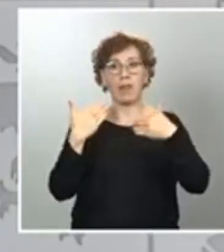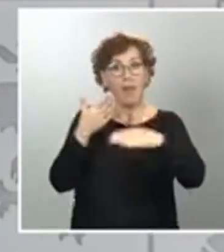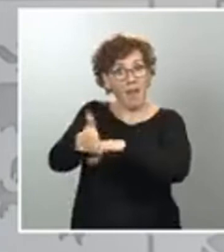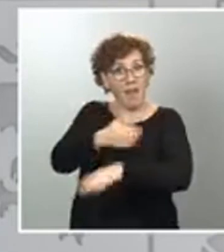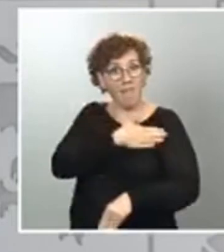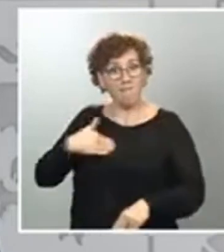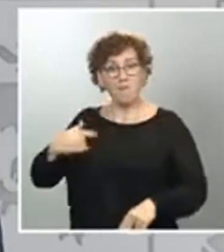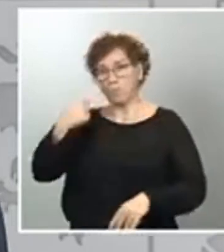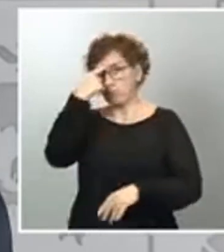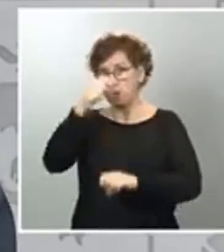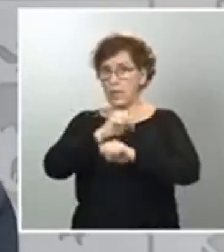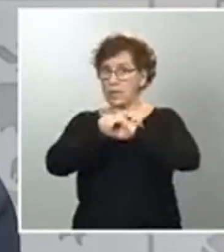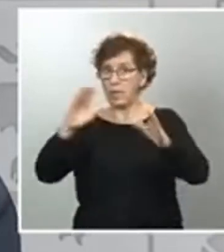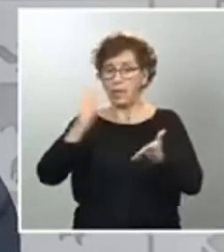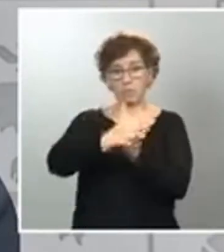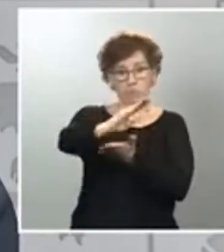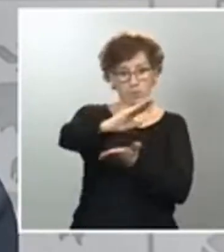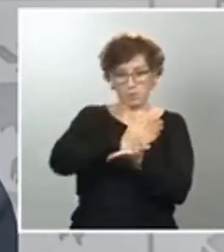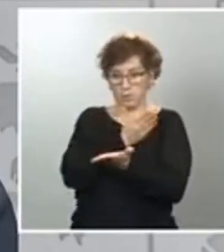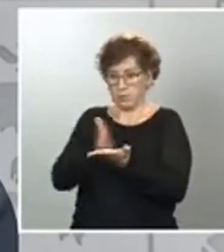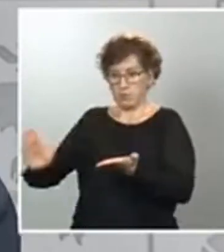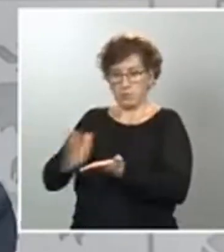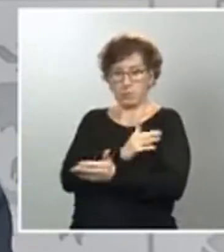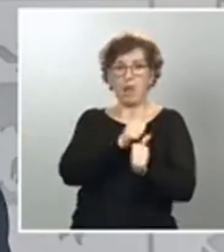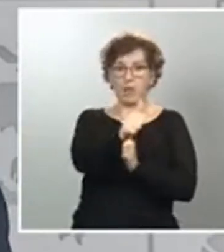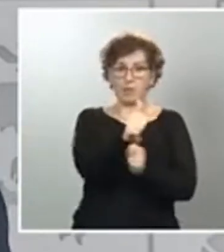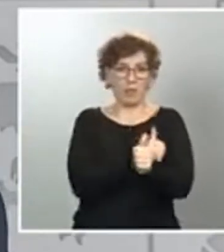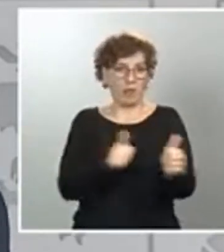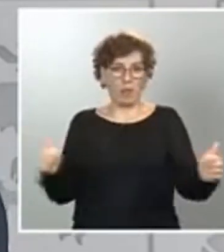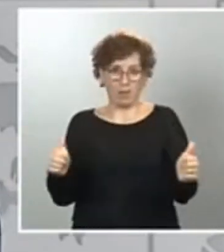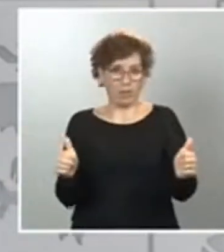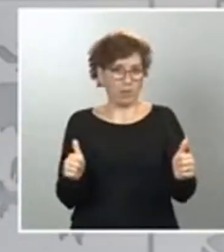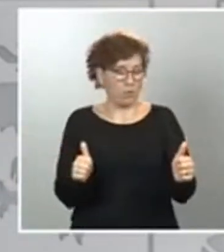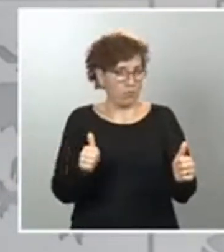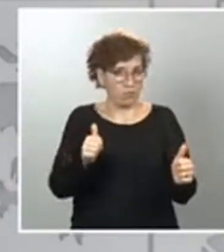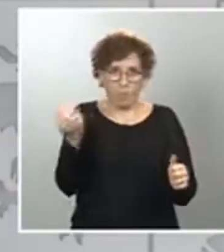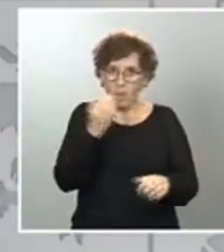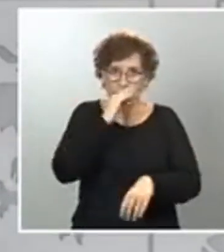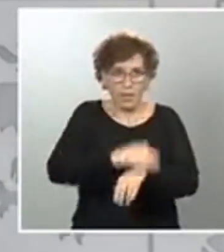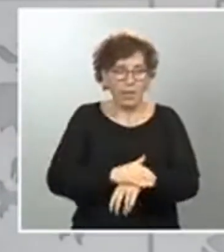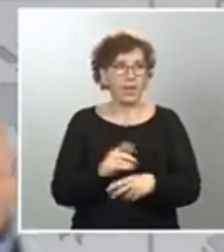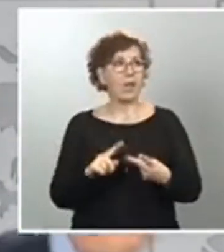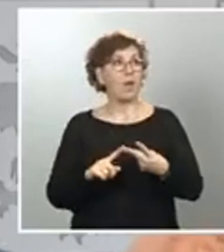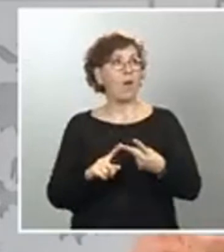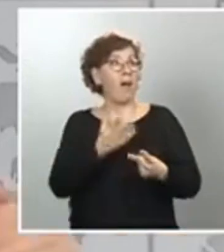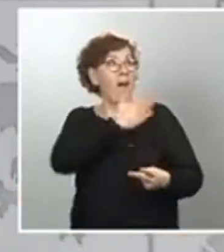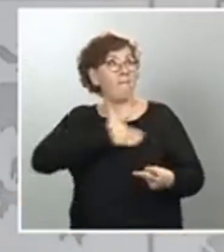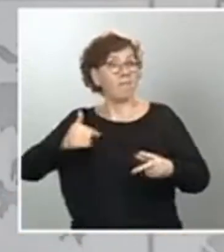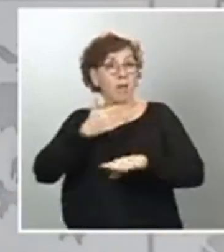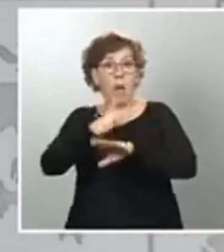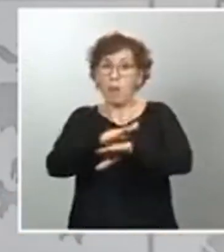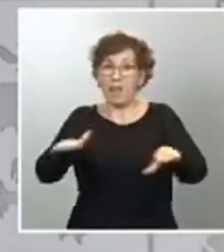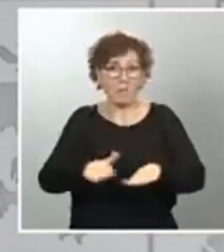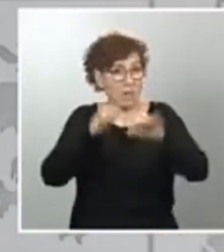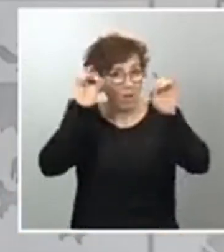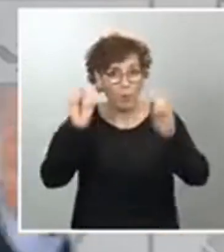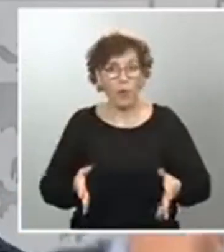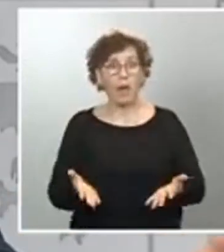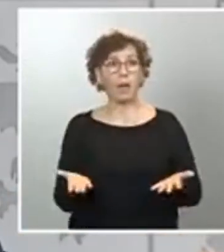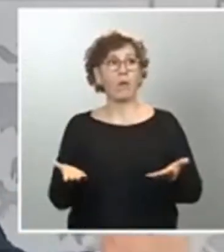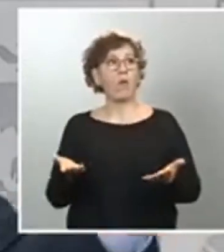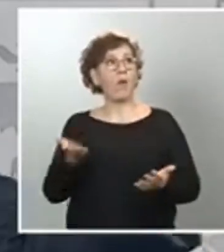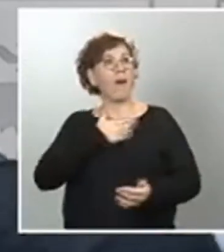distanciamiento social que se nos indique por parte de las autoridades sanitarias. Si queremos ir a la playa nos ocurrirá lo mismo. Si queremos hacer deporte, pues si